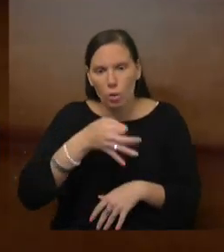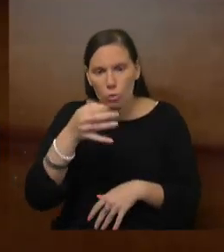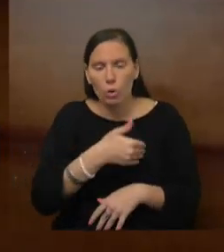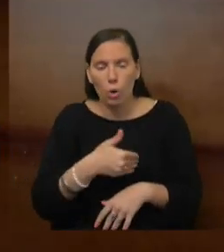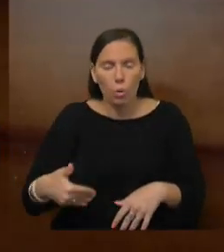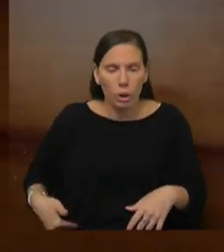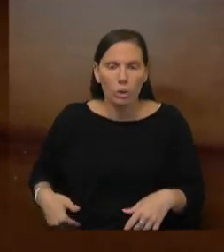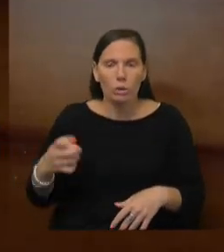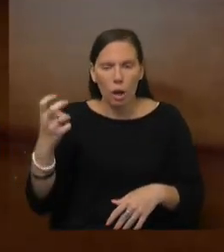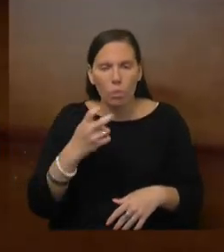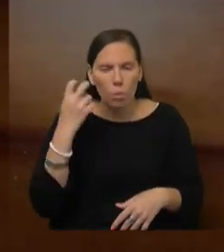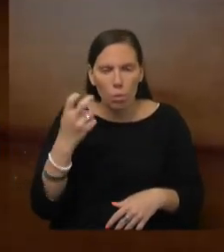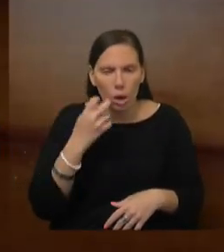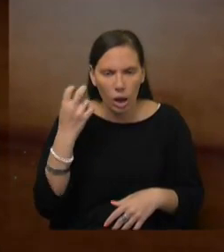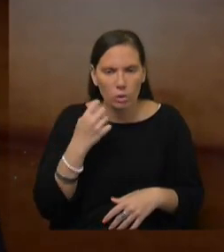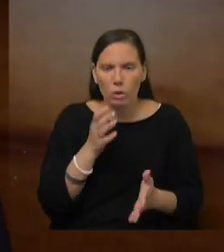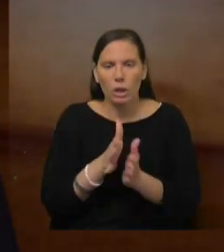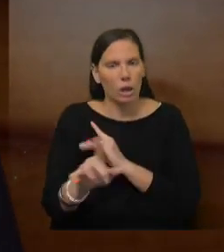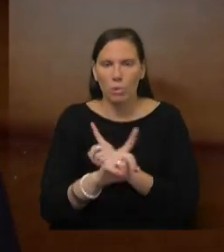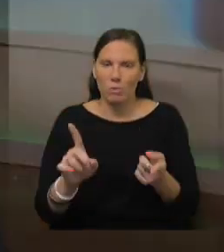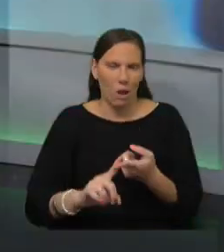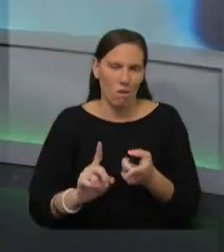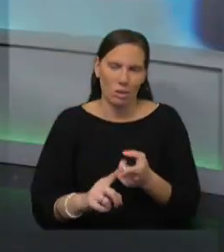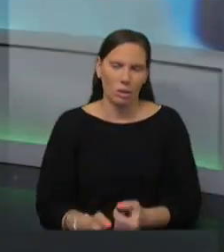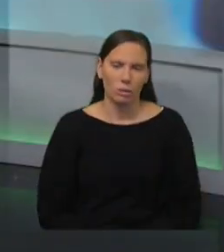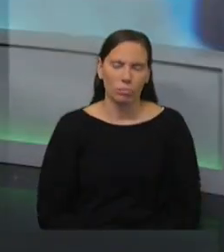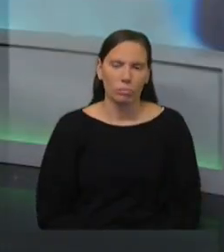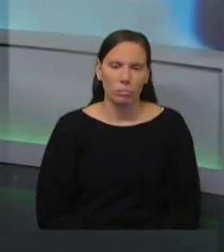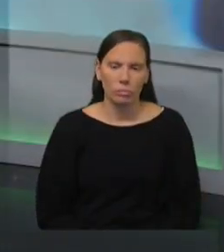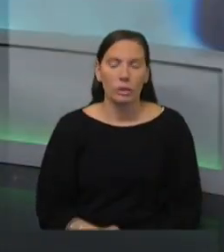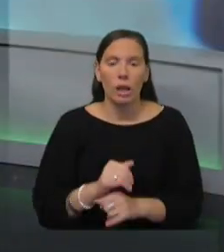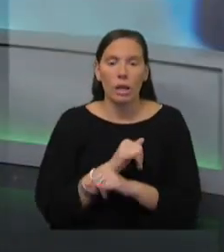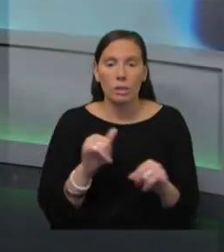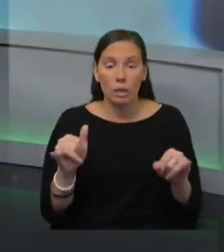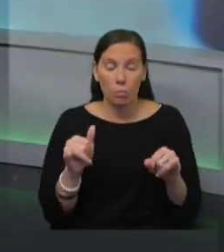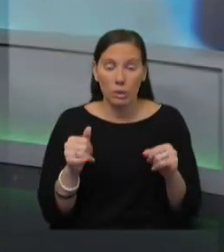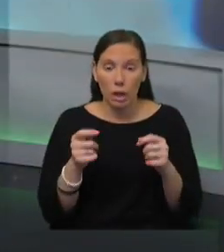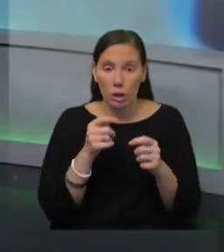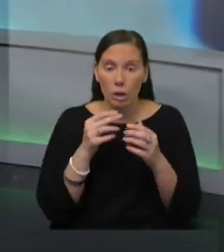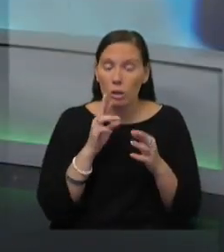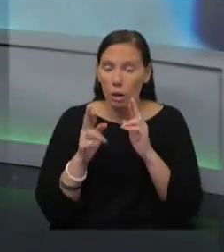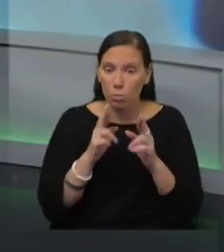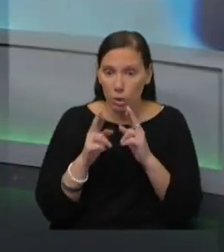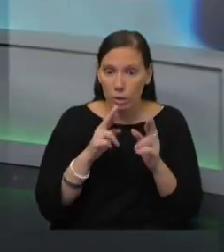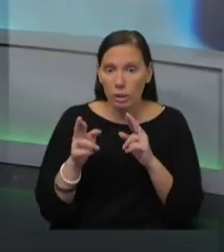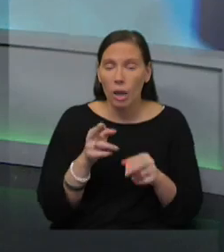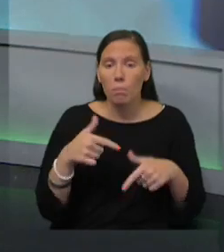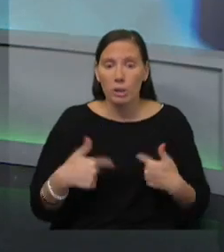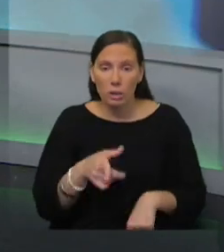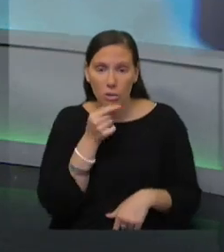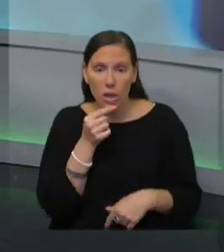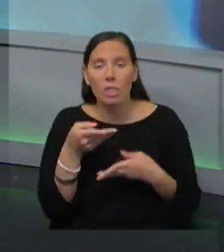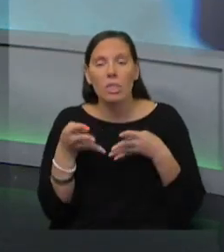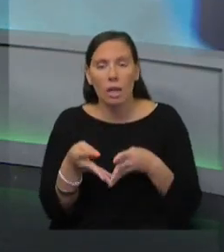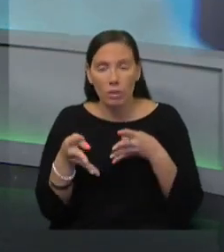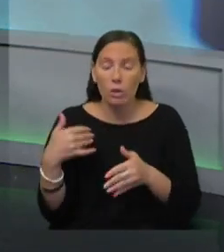está buscando la salida para no acordar al cierre de la interpelación el ministro del interior Nicolás martinelli defendió los